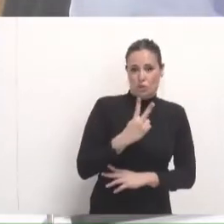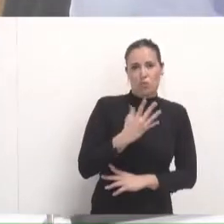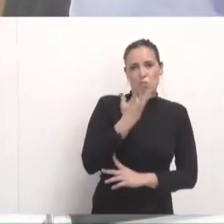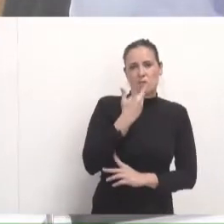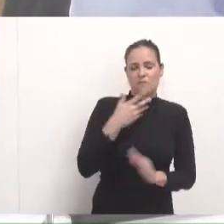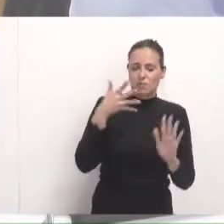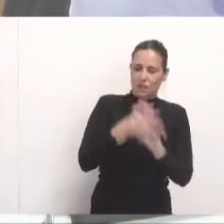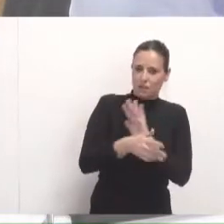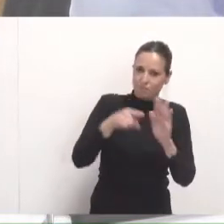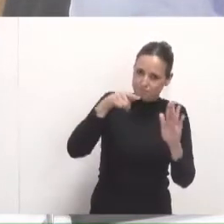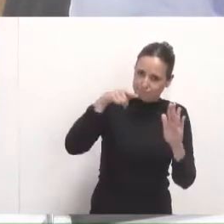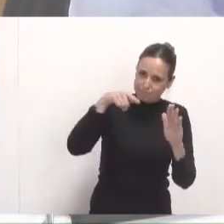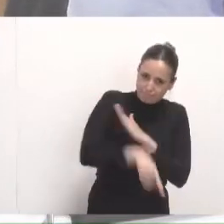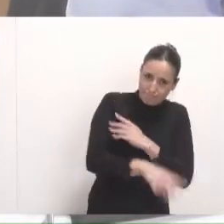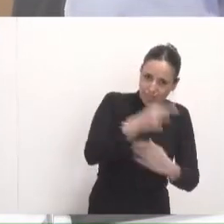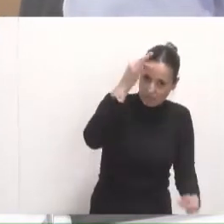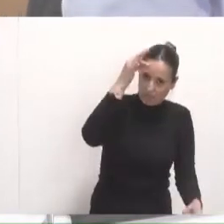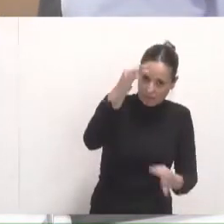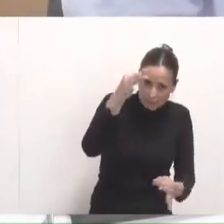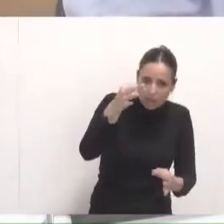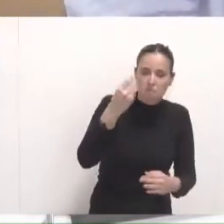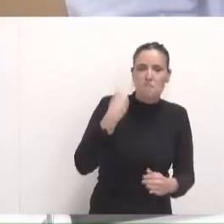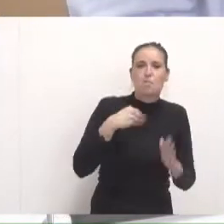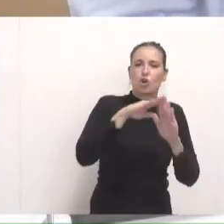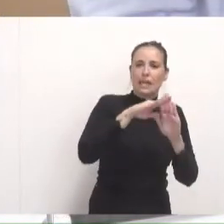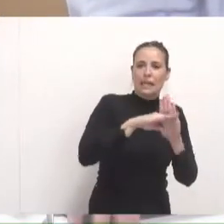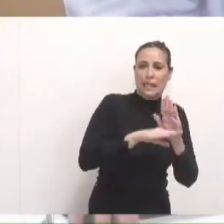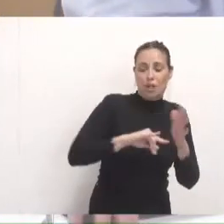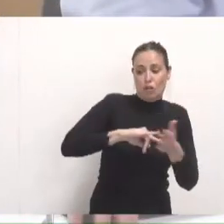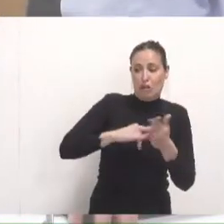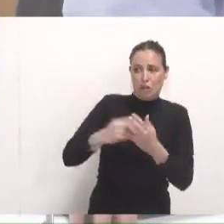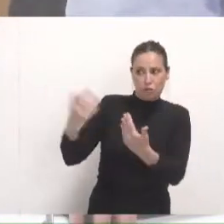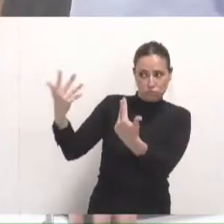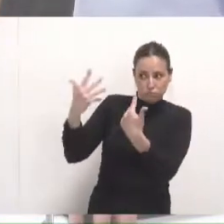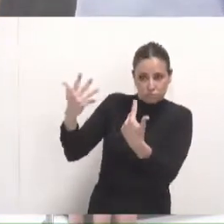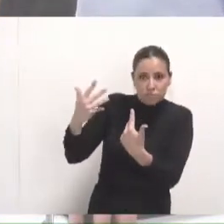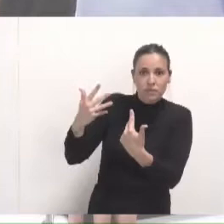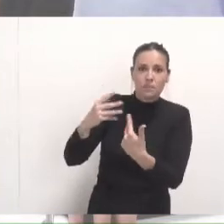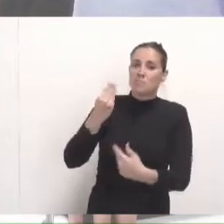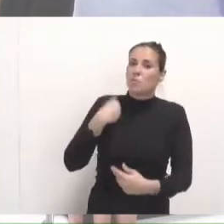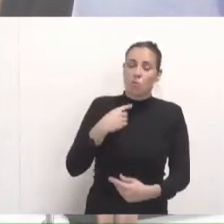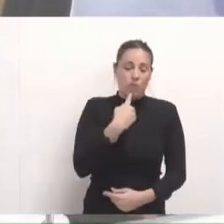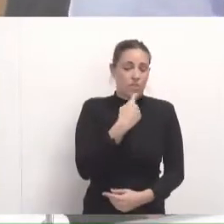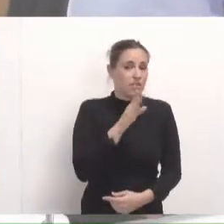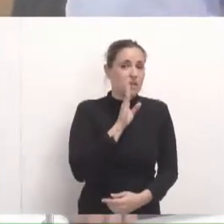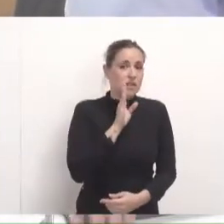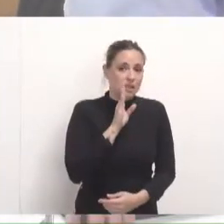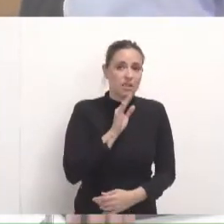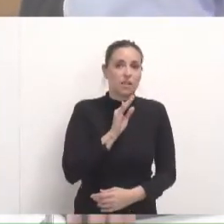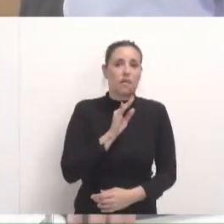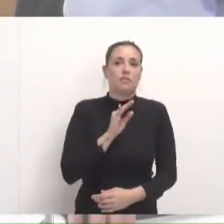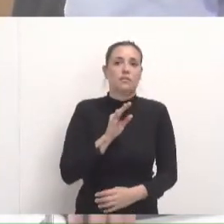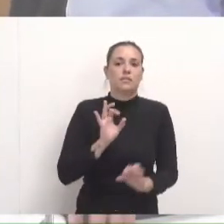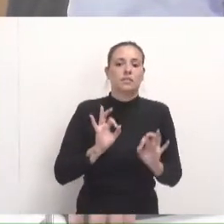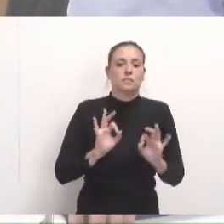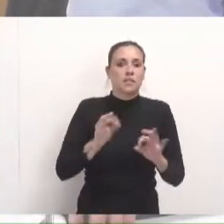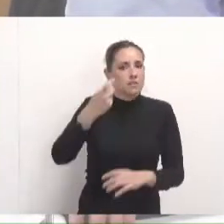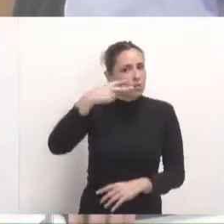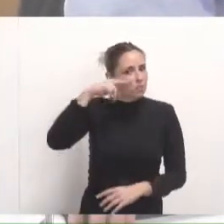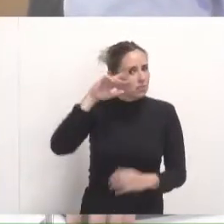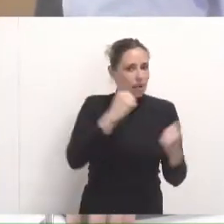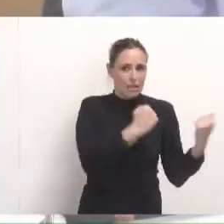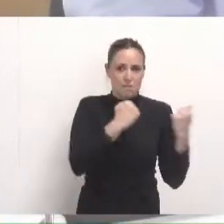más detalle cuáles son esos criterios que establecen los técnicos, como digo, de la mano del zoólogo